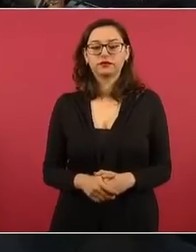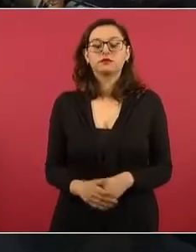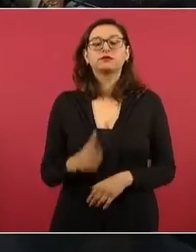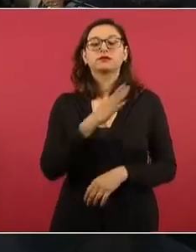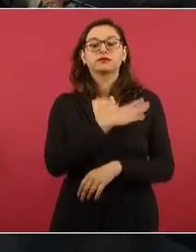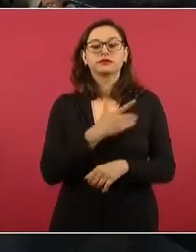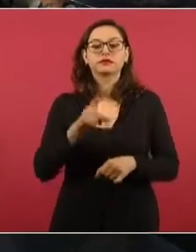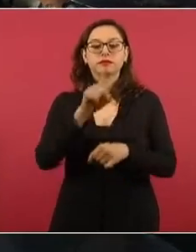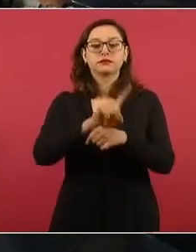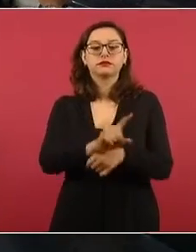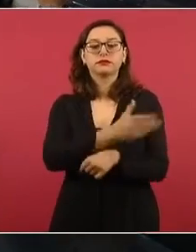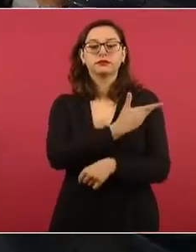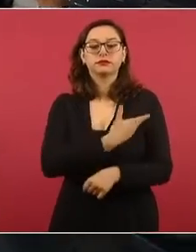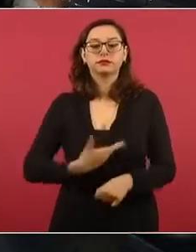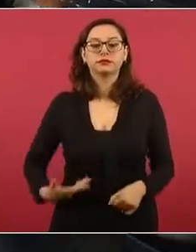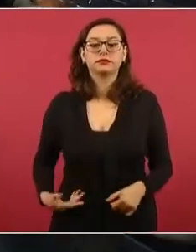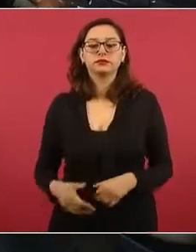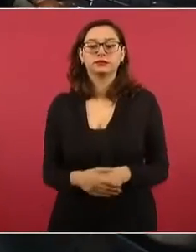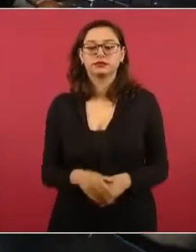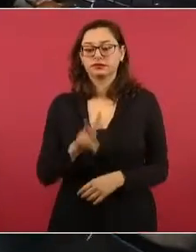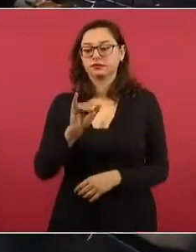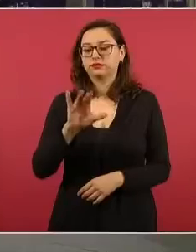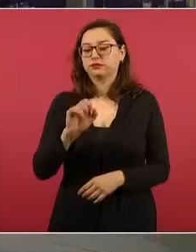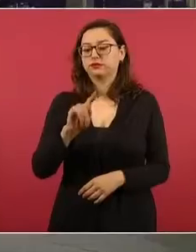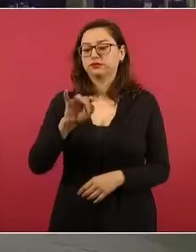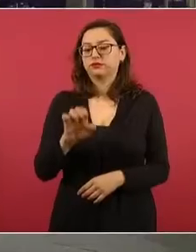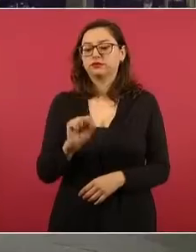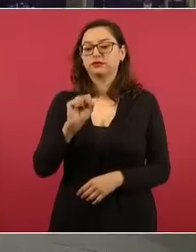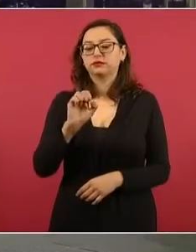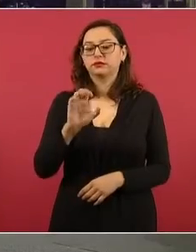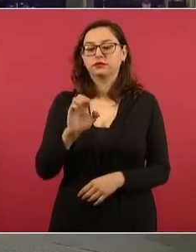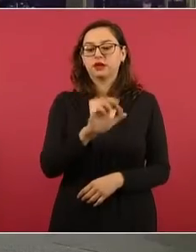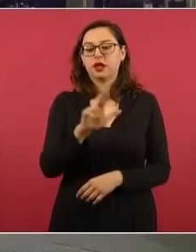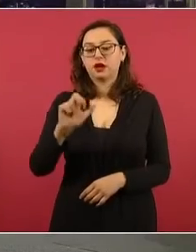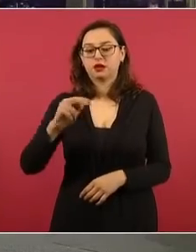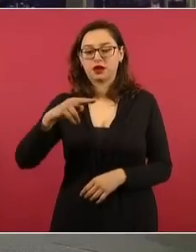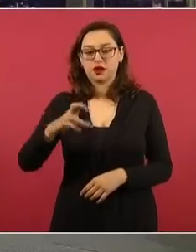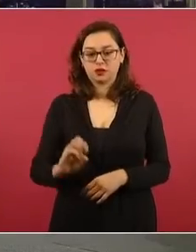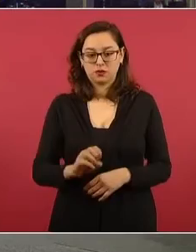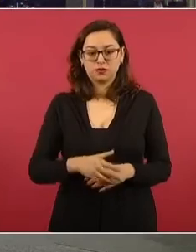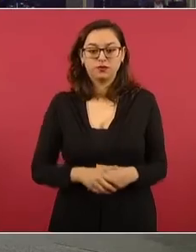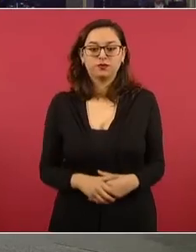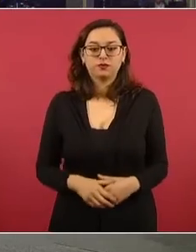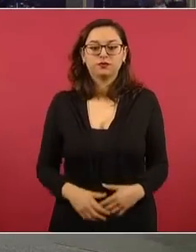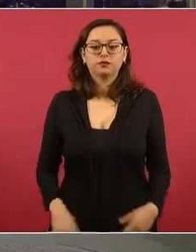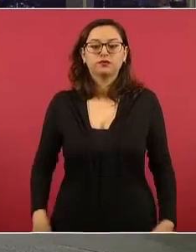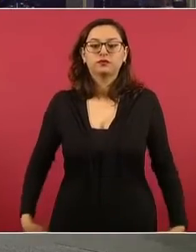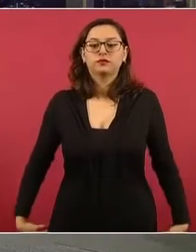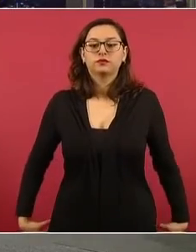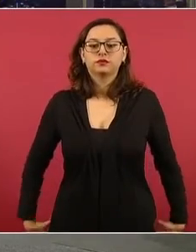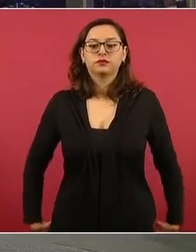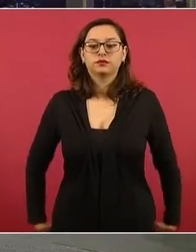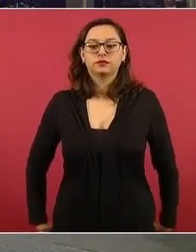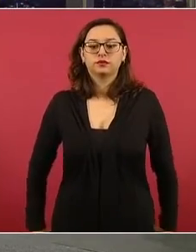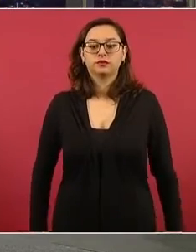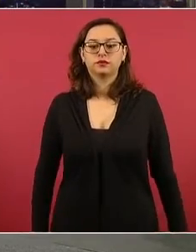Buenos días, presidente. Vicente Serrano, conductor de Sin Censura. Primero, hace unos días tuvo